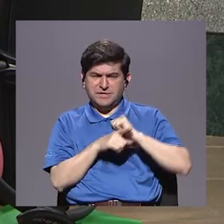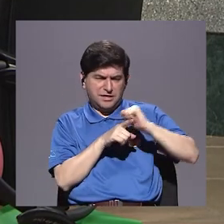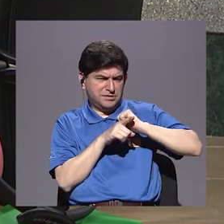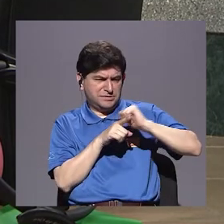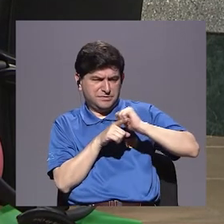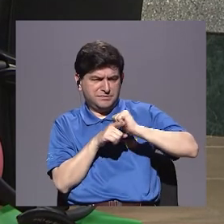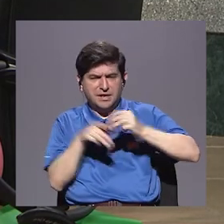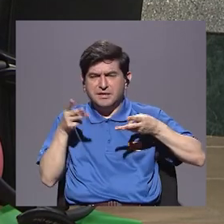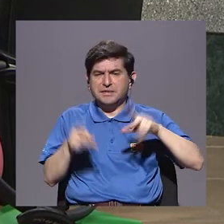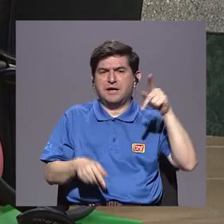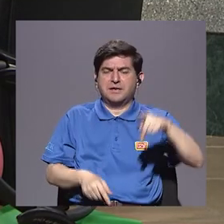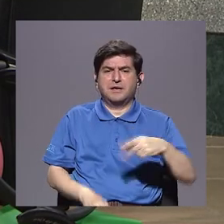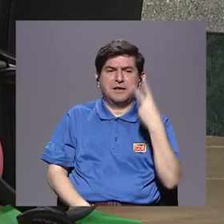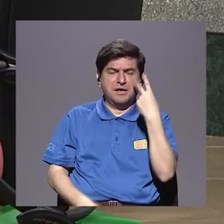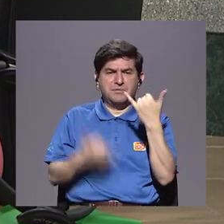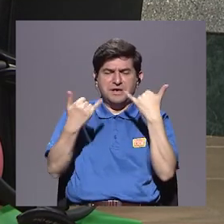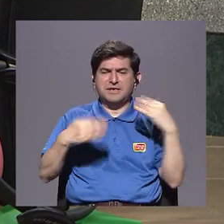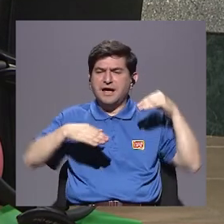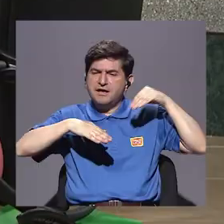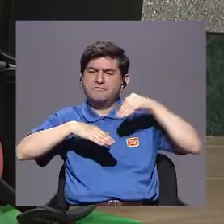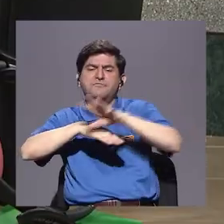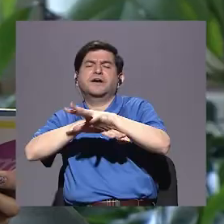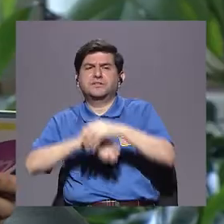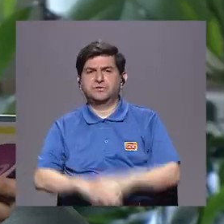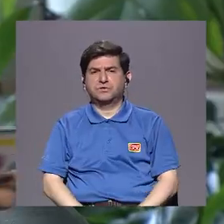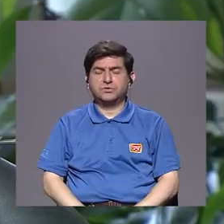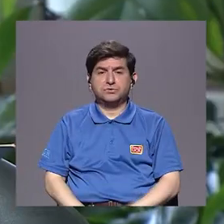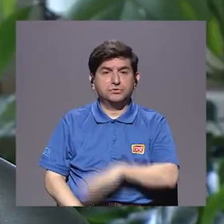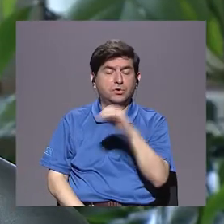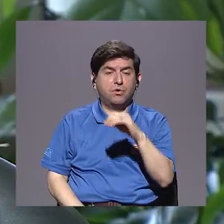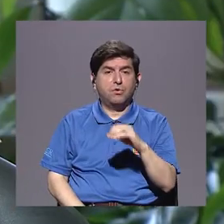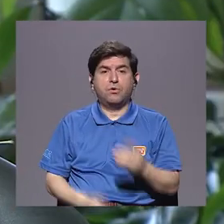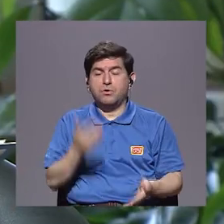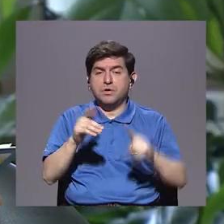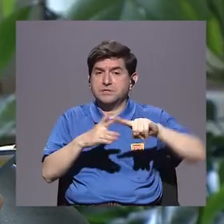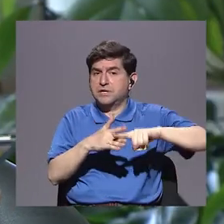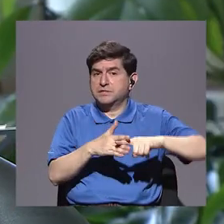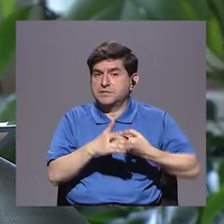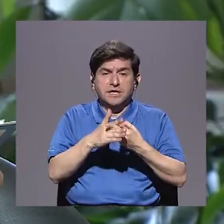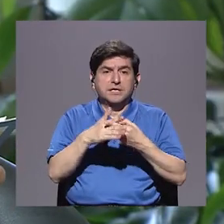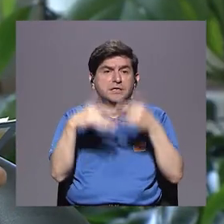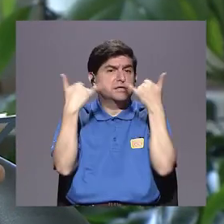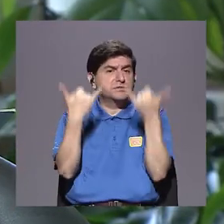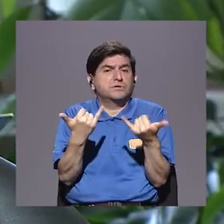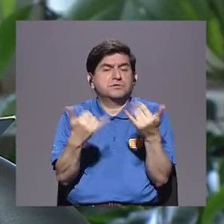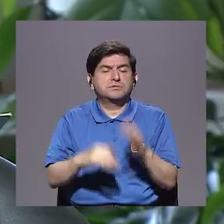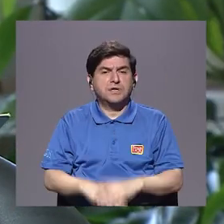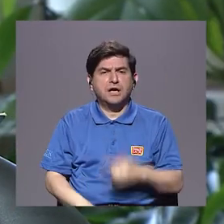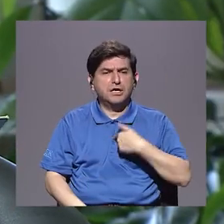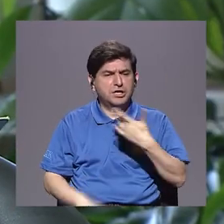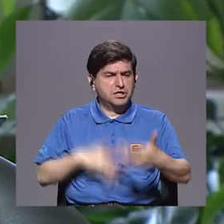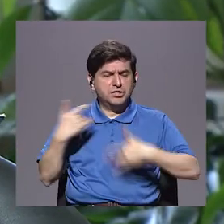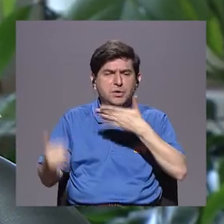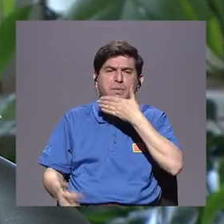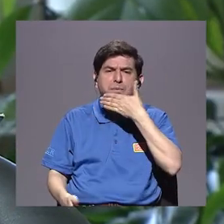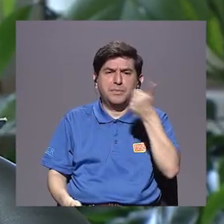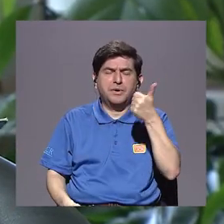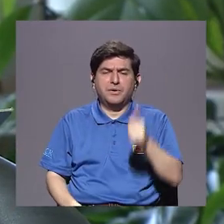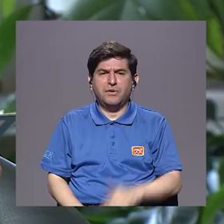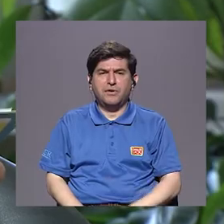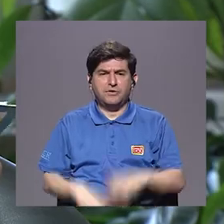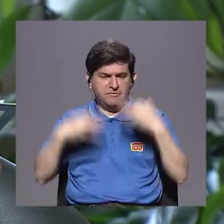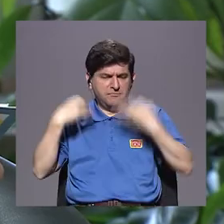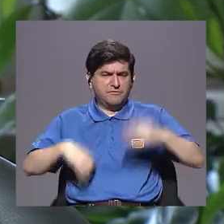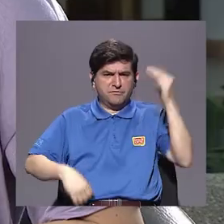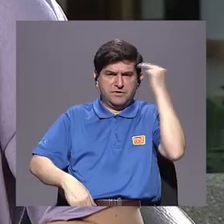de práctica de Pilates para ver cómo su efectividad? O básicamente es como desde la primera sesión que me voy a sentir bien a